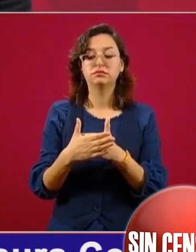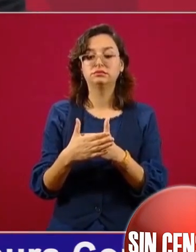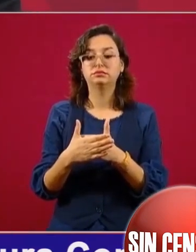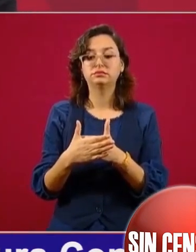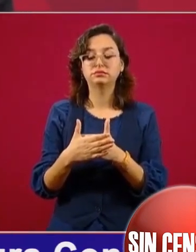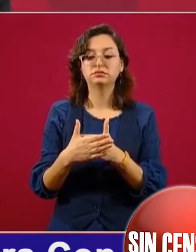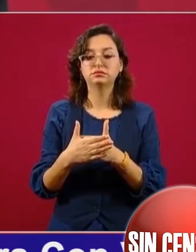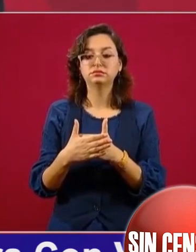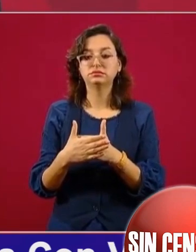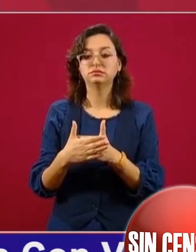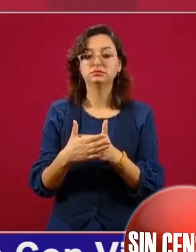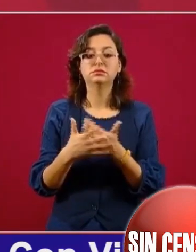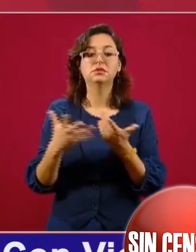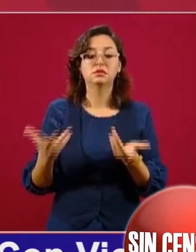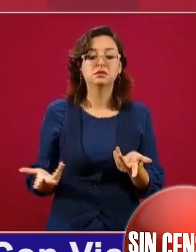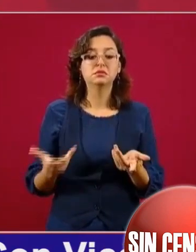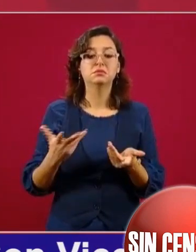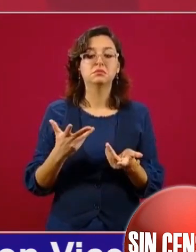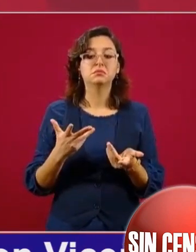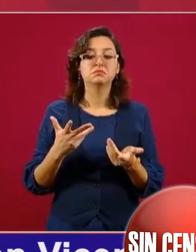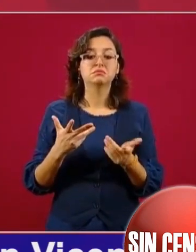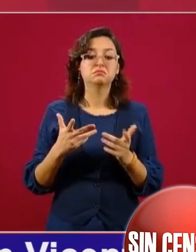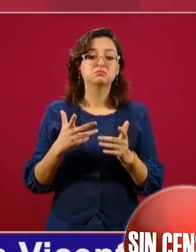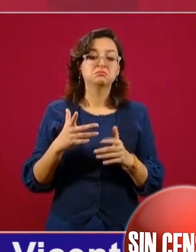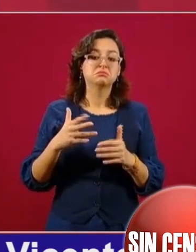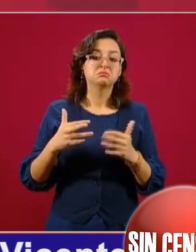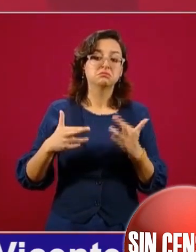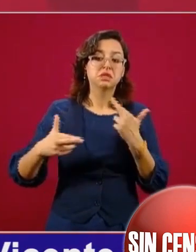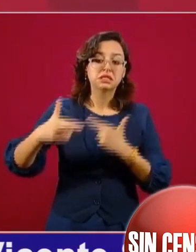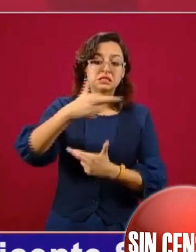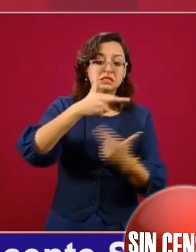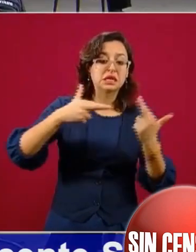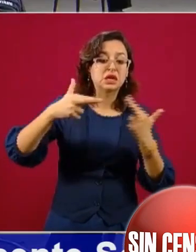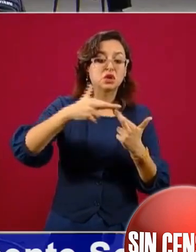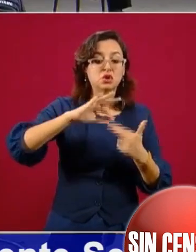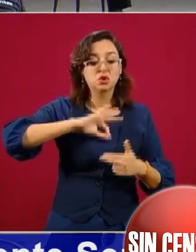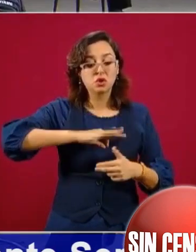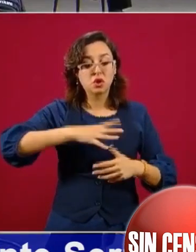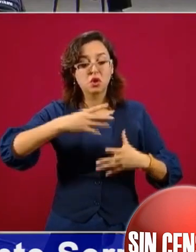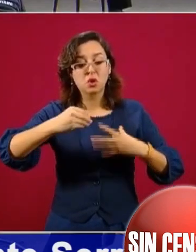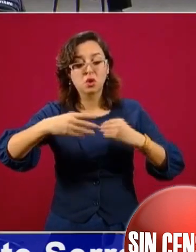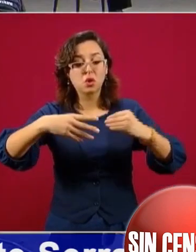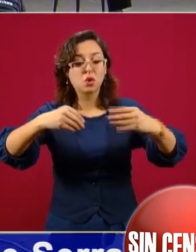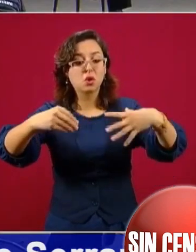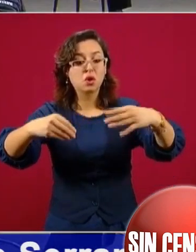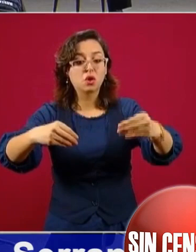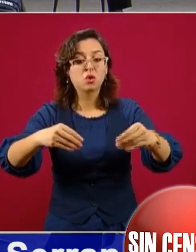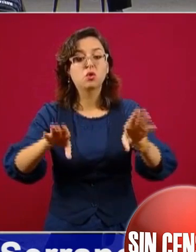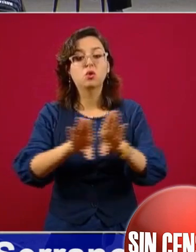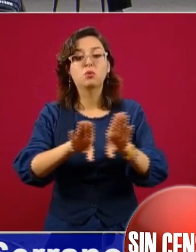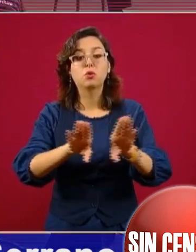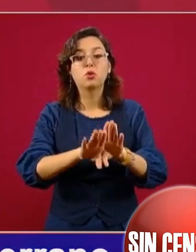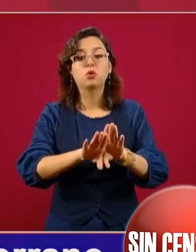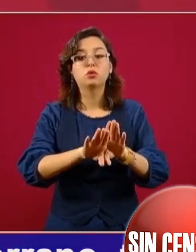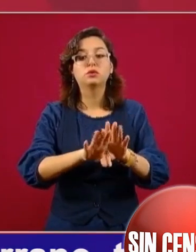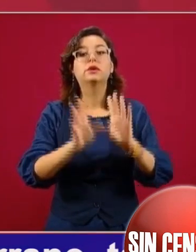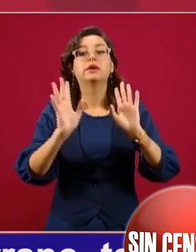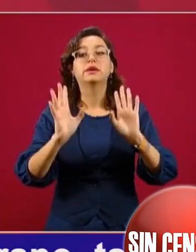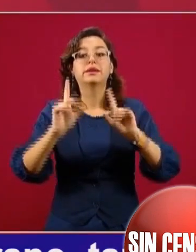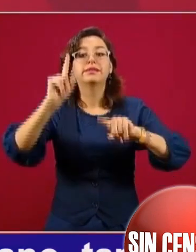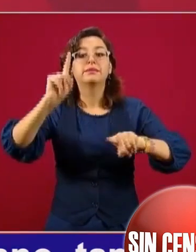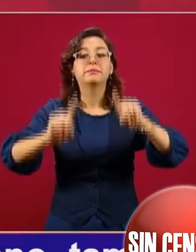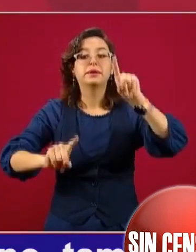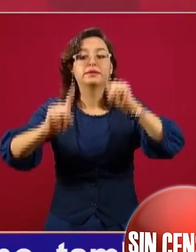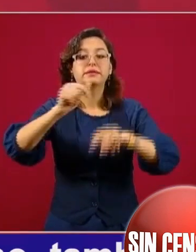de la situación en que se encuentre la epidemia en cada región